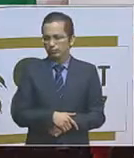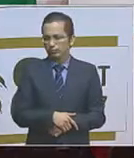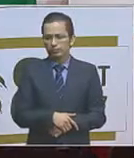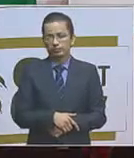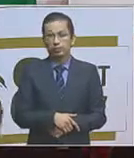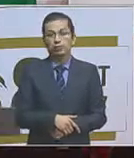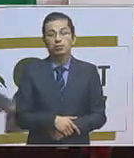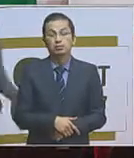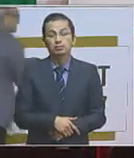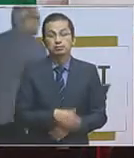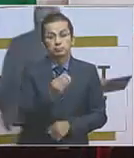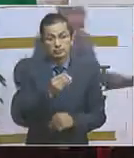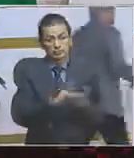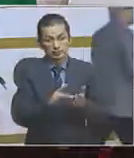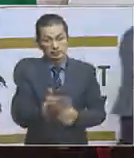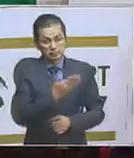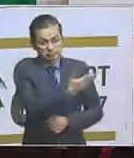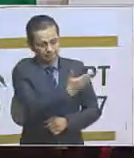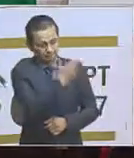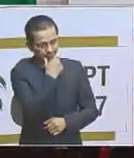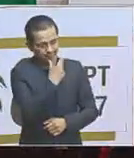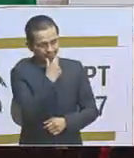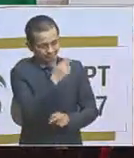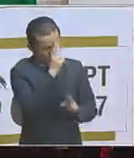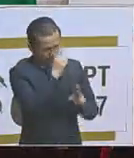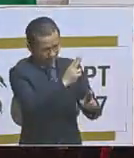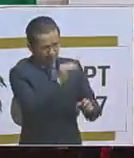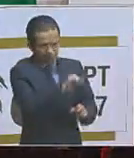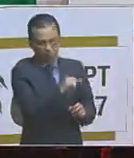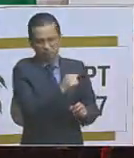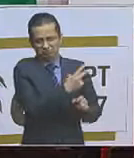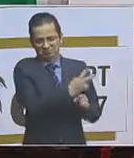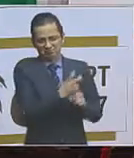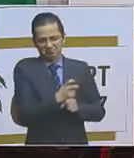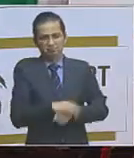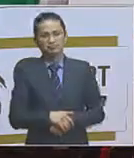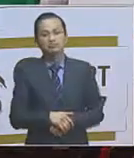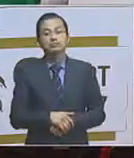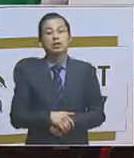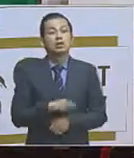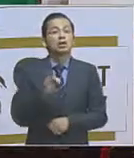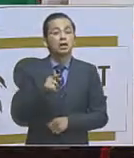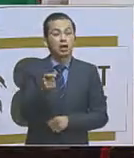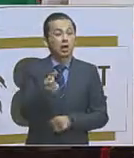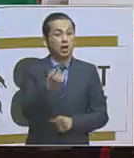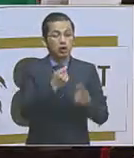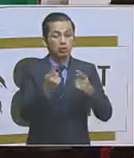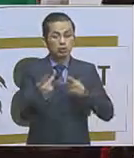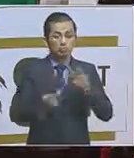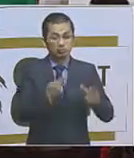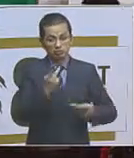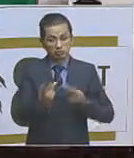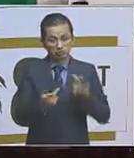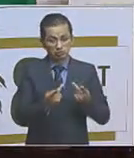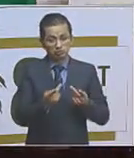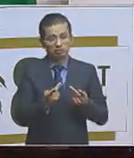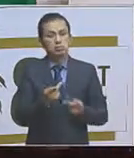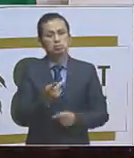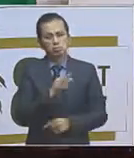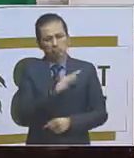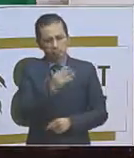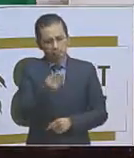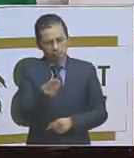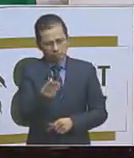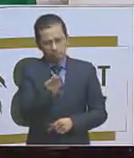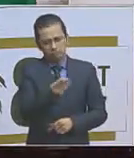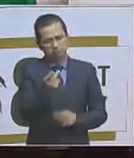agradecemos a nuestro distinguido invitado y por supuesto las preguntas que surgieran pueden hacerlas llegar a